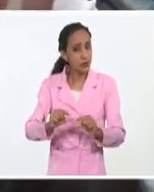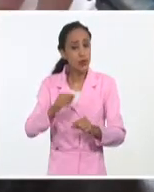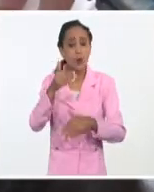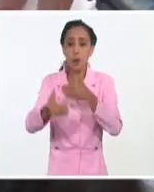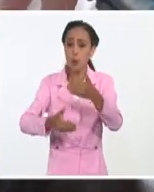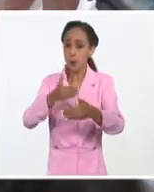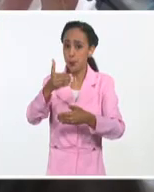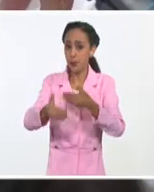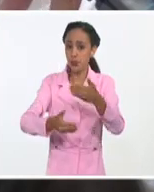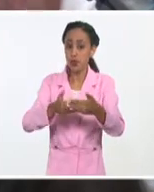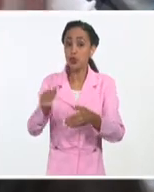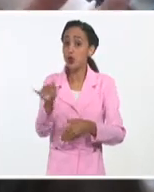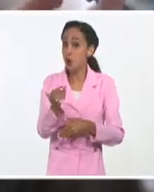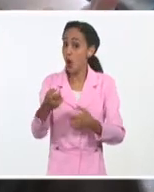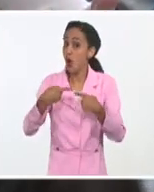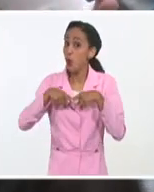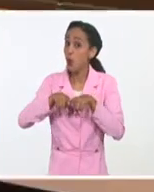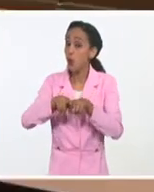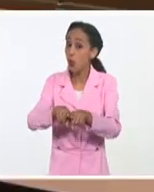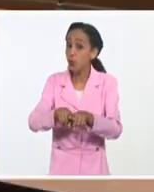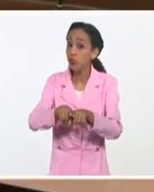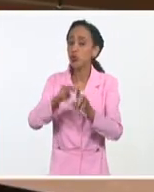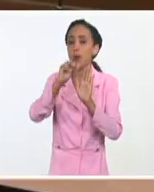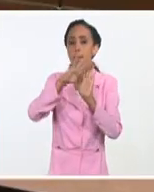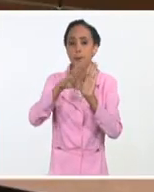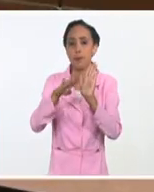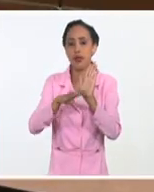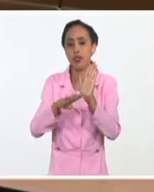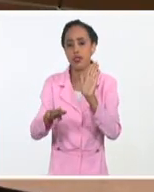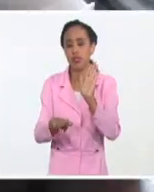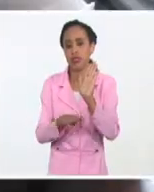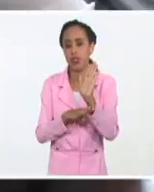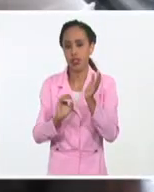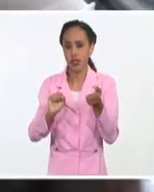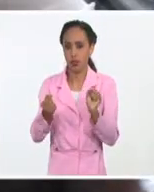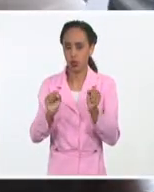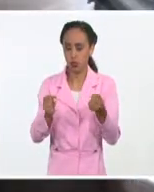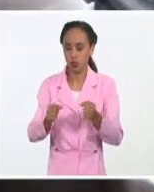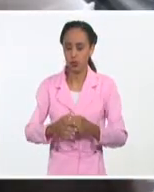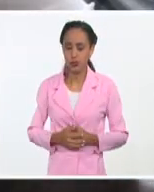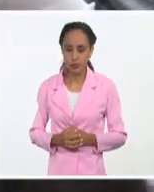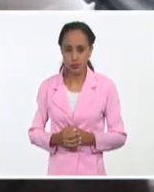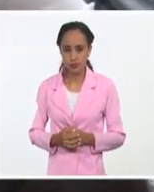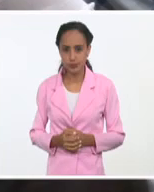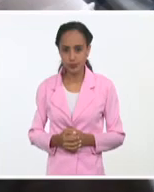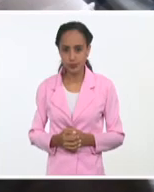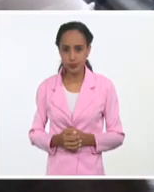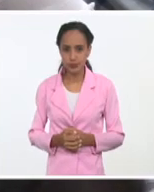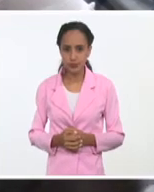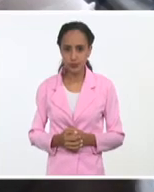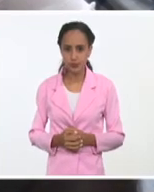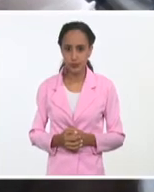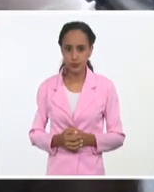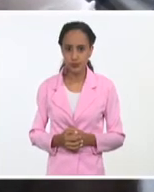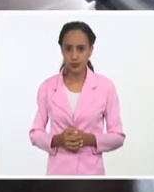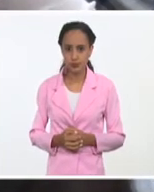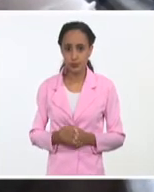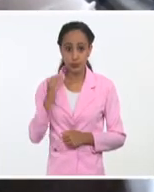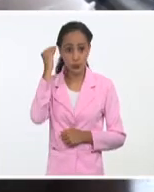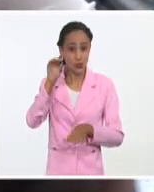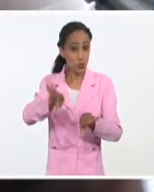que debe ir acompañado por la intensificación de las medidas restrictivas. Yo creo que por todo lo que ha hecho el